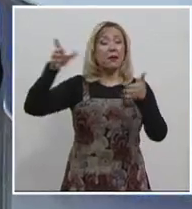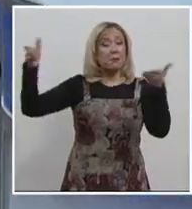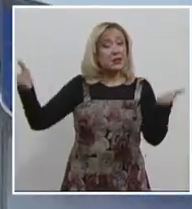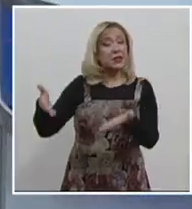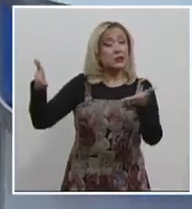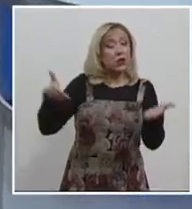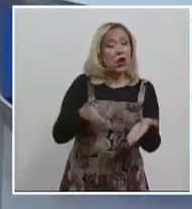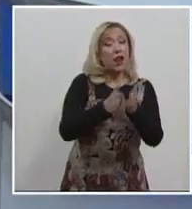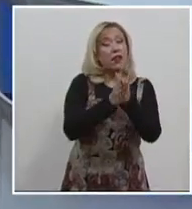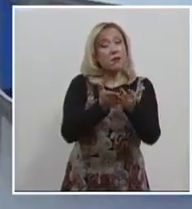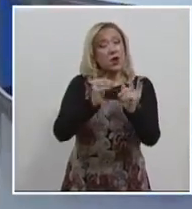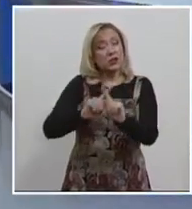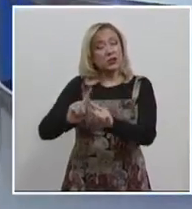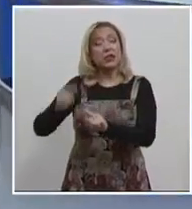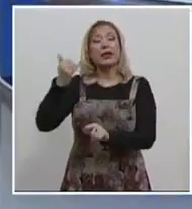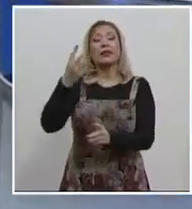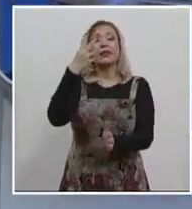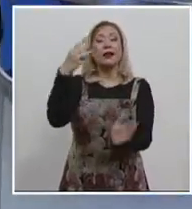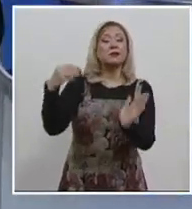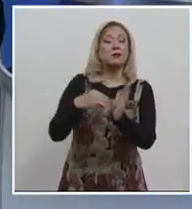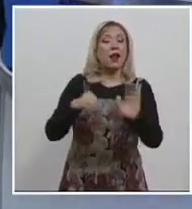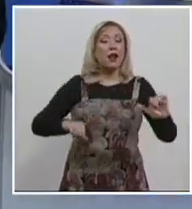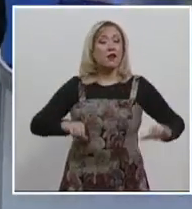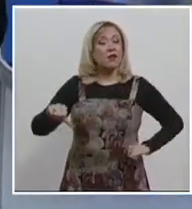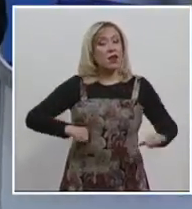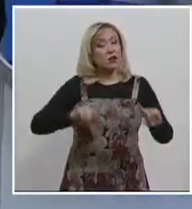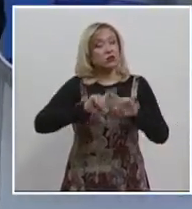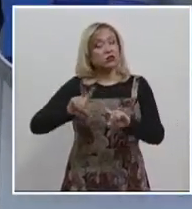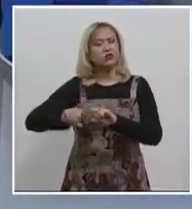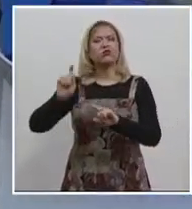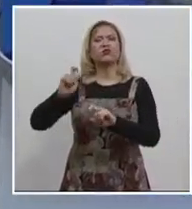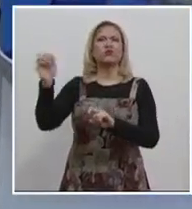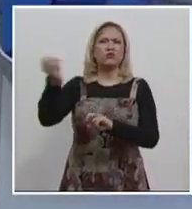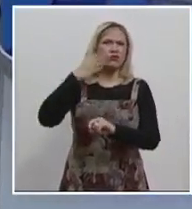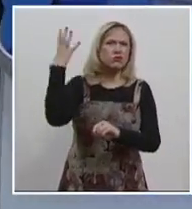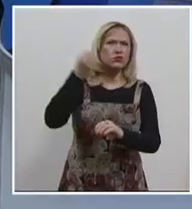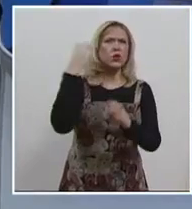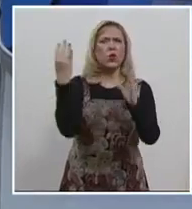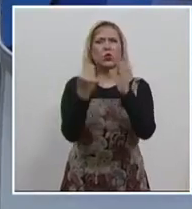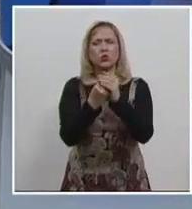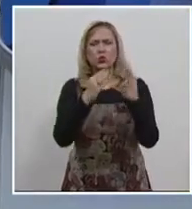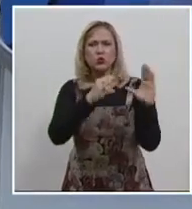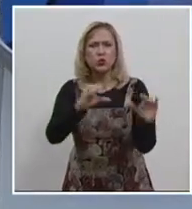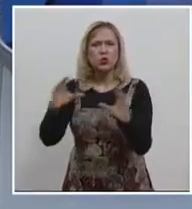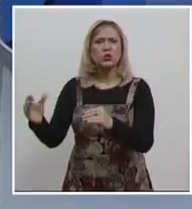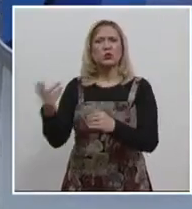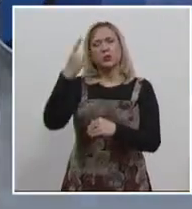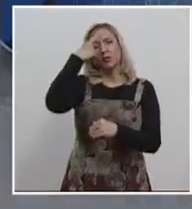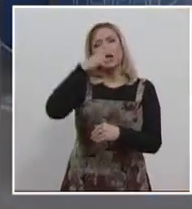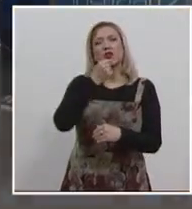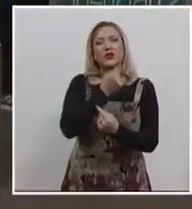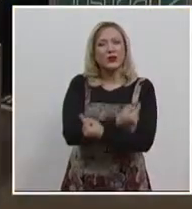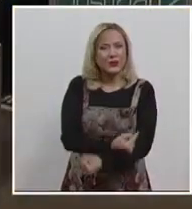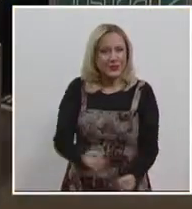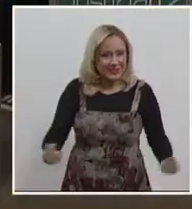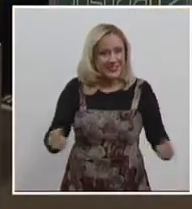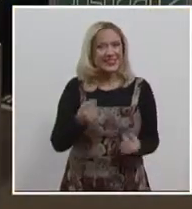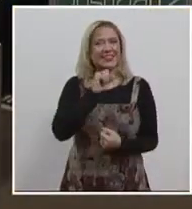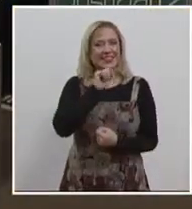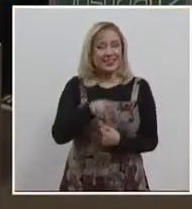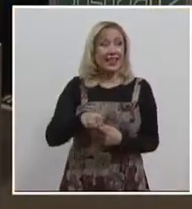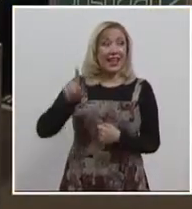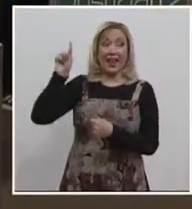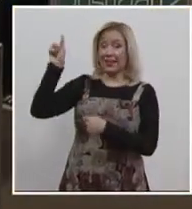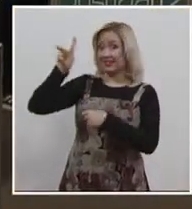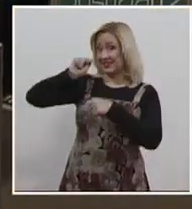libros, así como alrededor de 3,000 actividades que incluyen seminarios, talleres y dinámicas para niños. Justicia TV, el